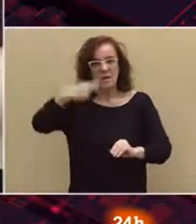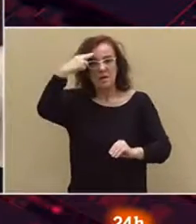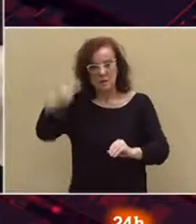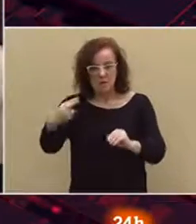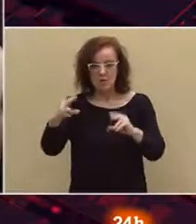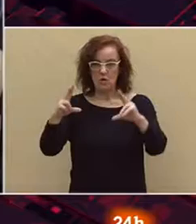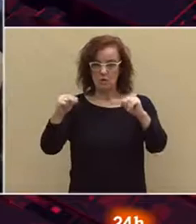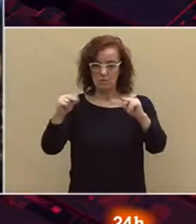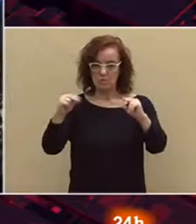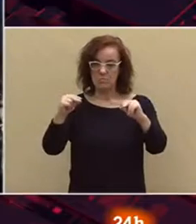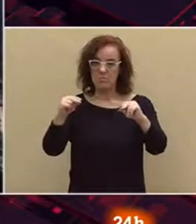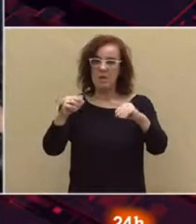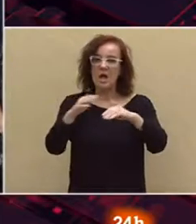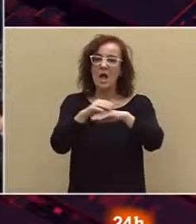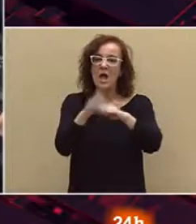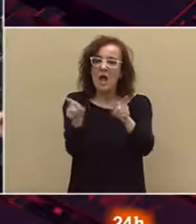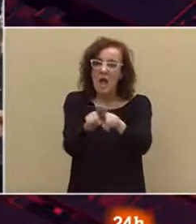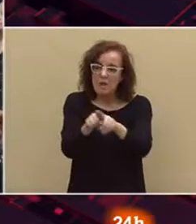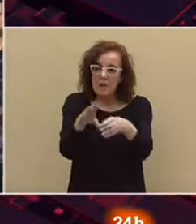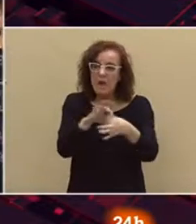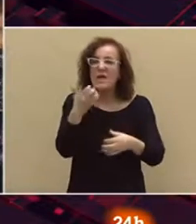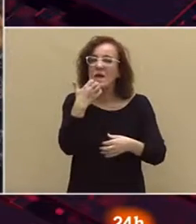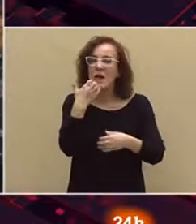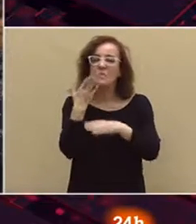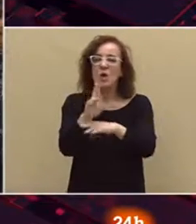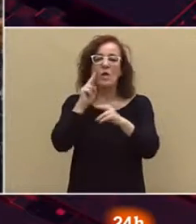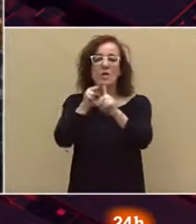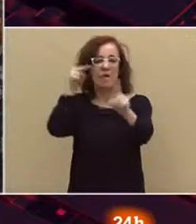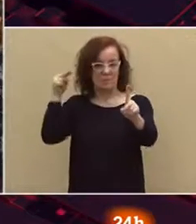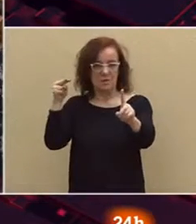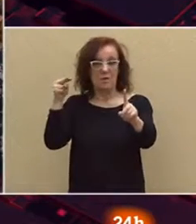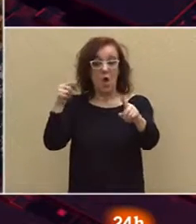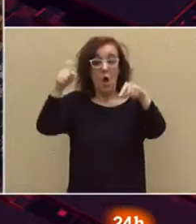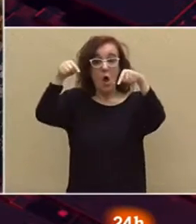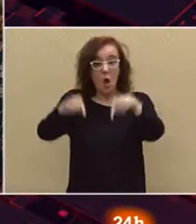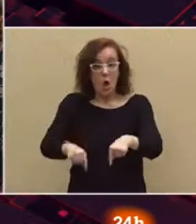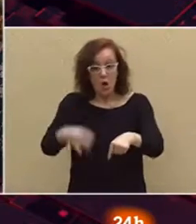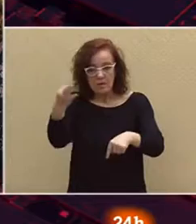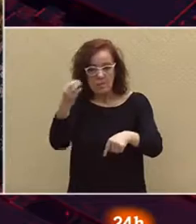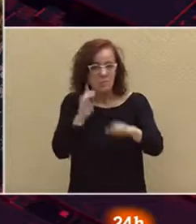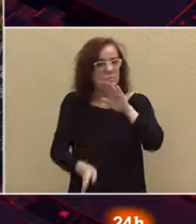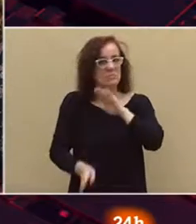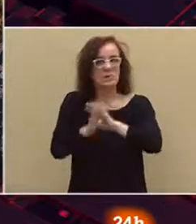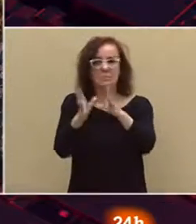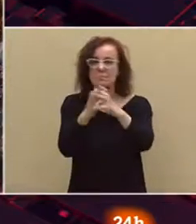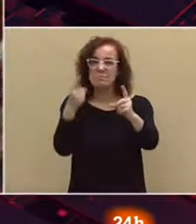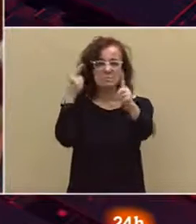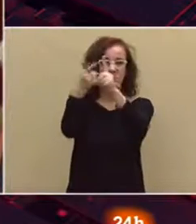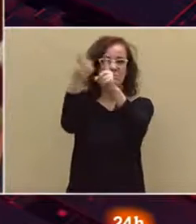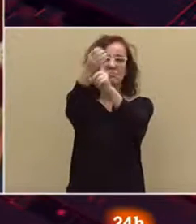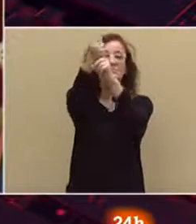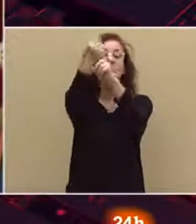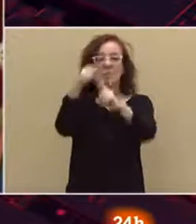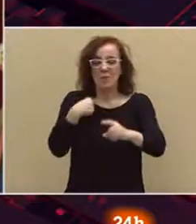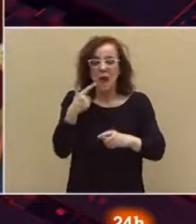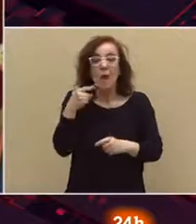fraternidad y en ejemplo de visión. Y hoy debemos seguir siendo ambiciosos para proyectar nuestro futuro